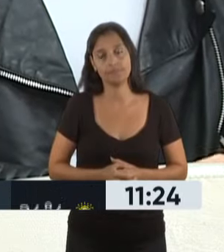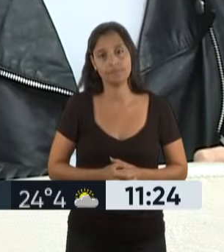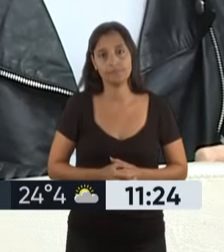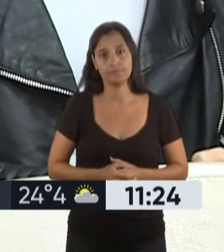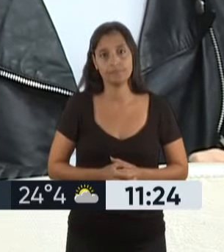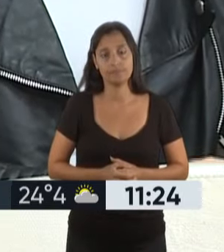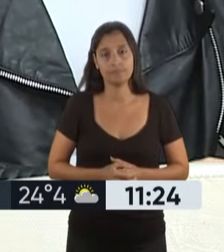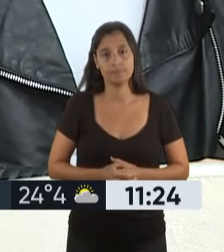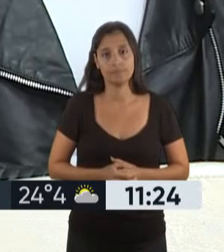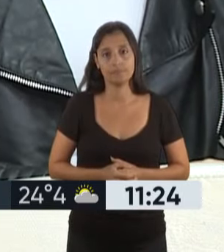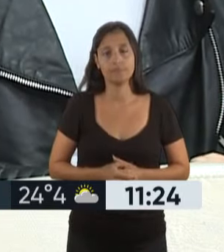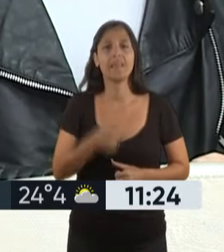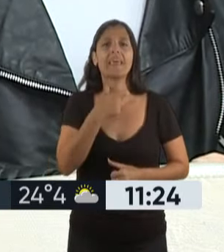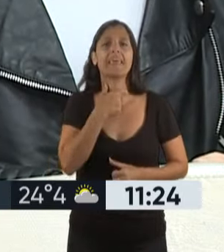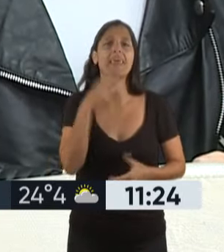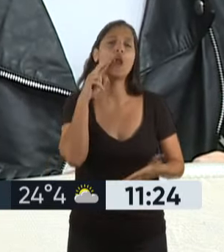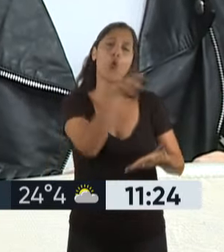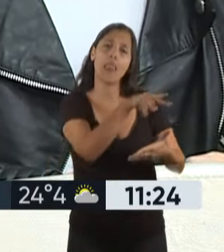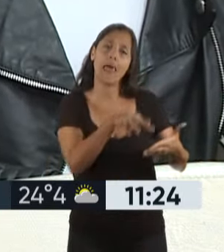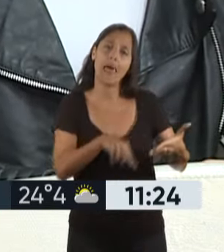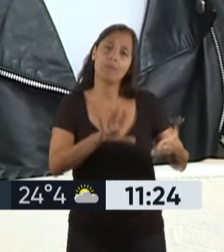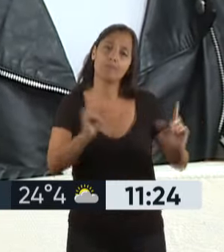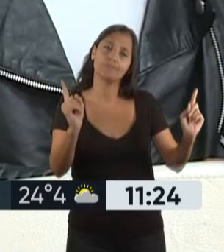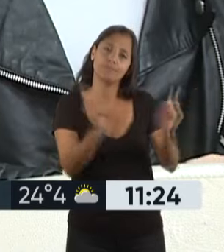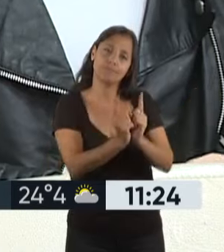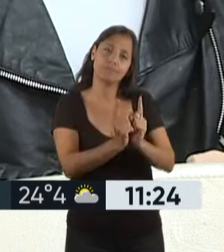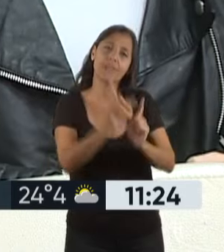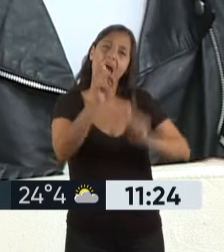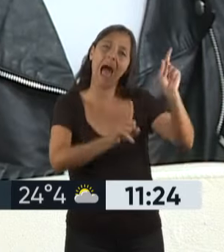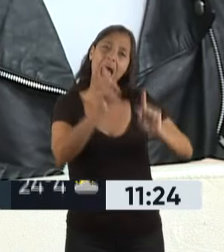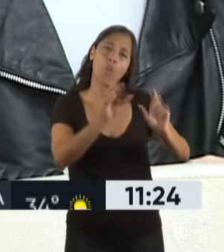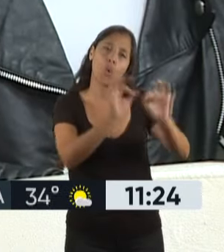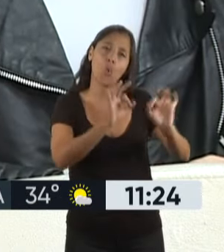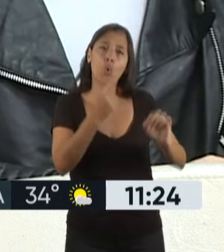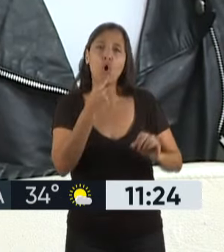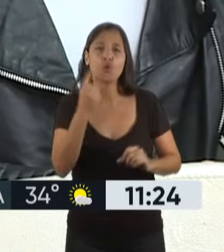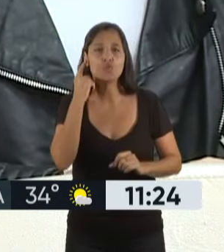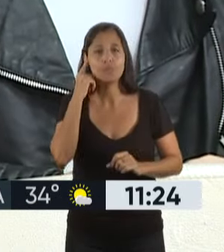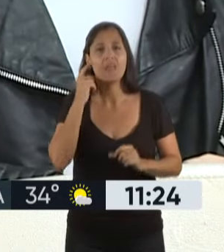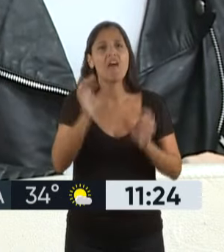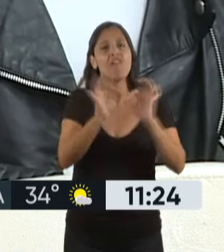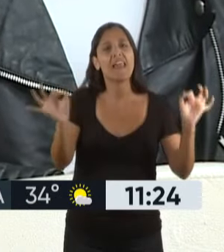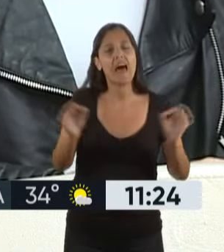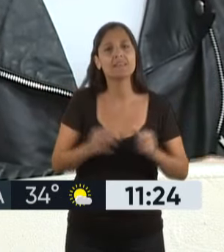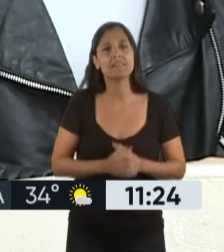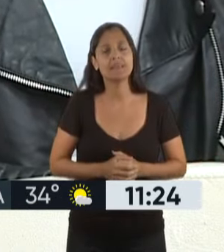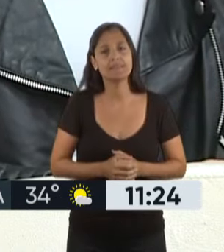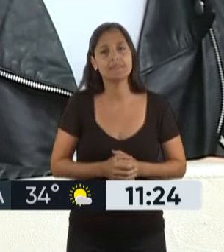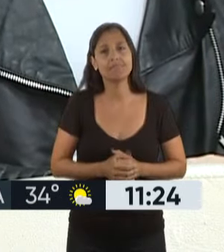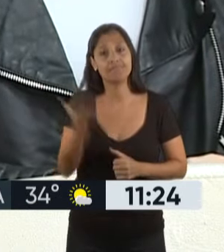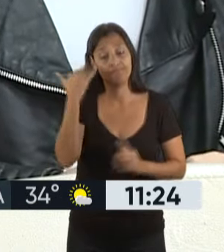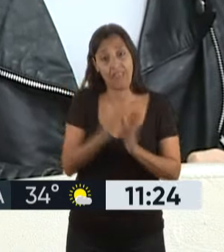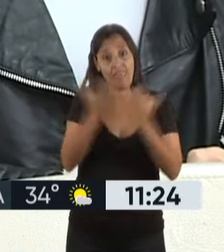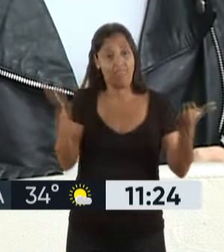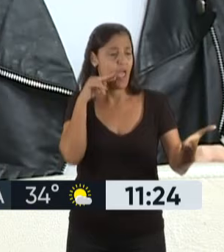e te quiero leer muy brevemente algunos de los comentarios o o o frases que aparecieron en los